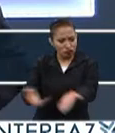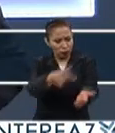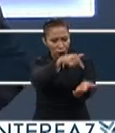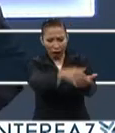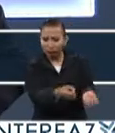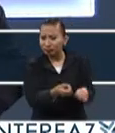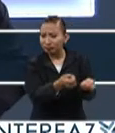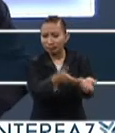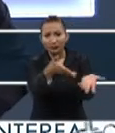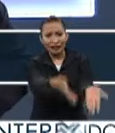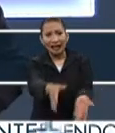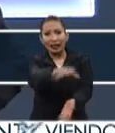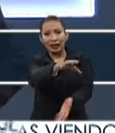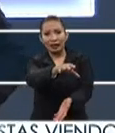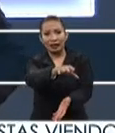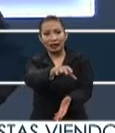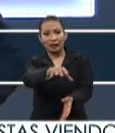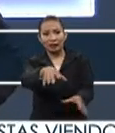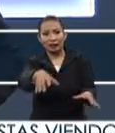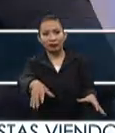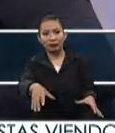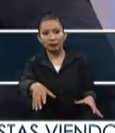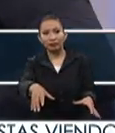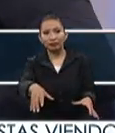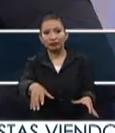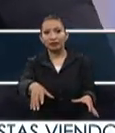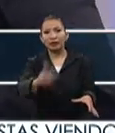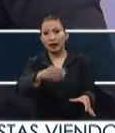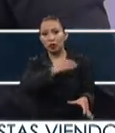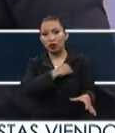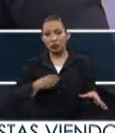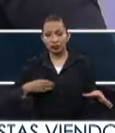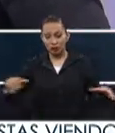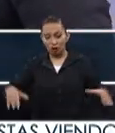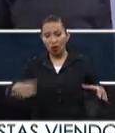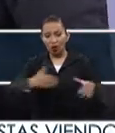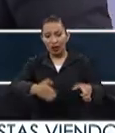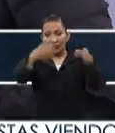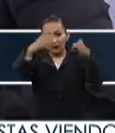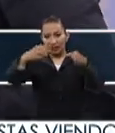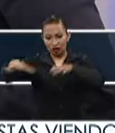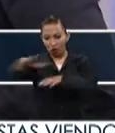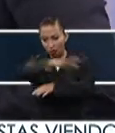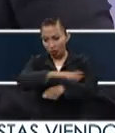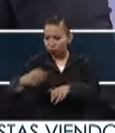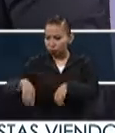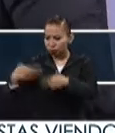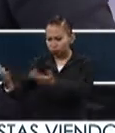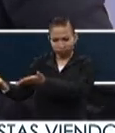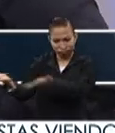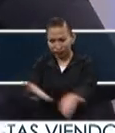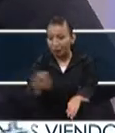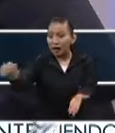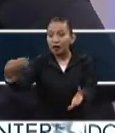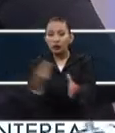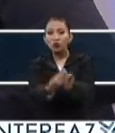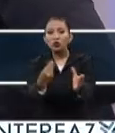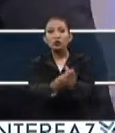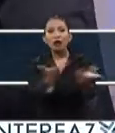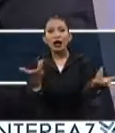ahí en el centro del municipio. Unas instalaciones, exacto, para que él